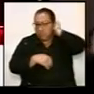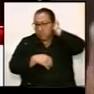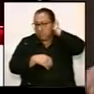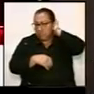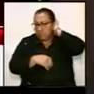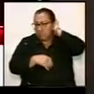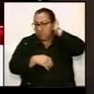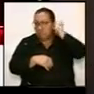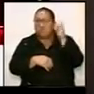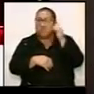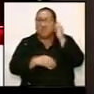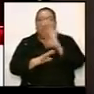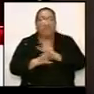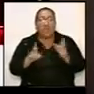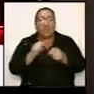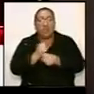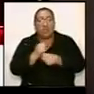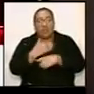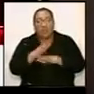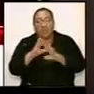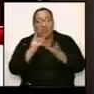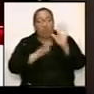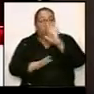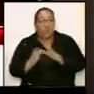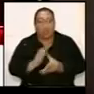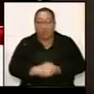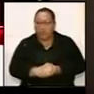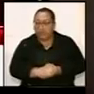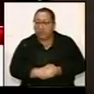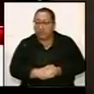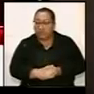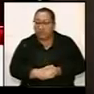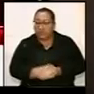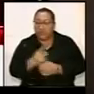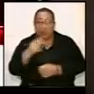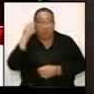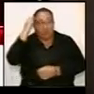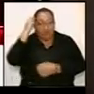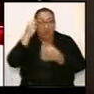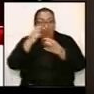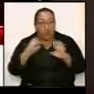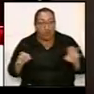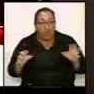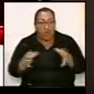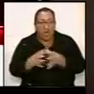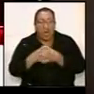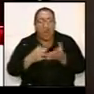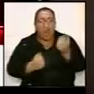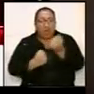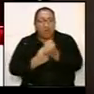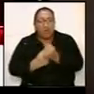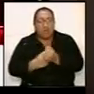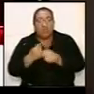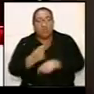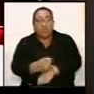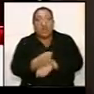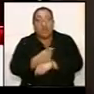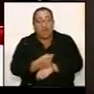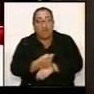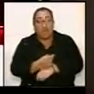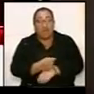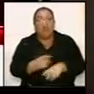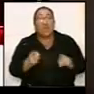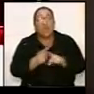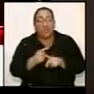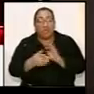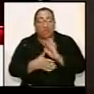ausente y sus funciones son totalmente precarias. Una política pública en lo inmediato y a la